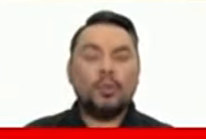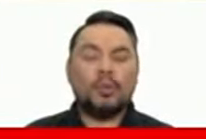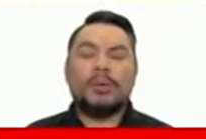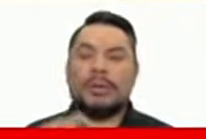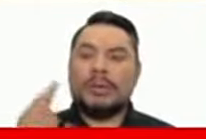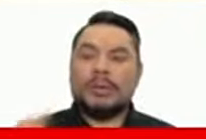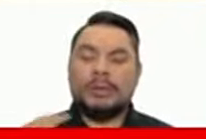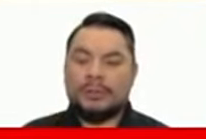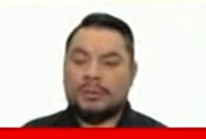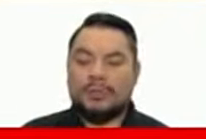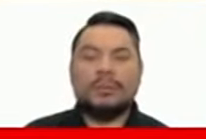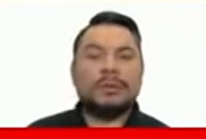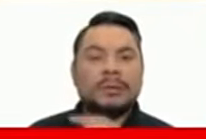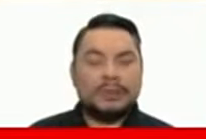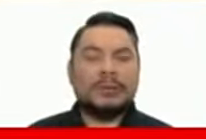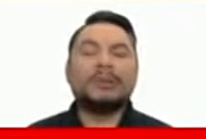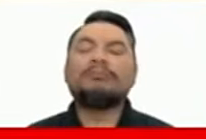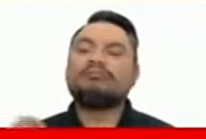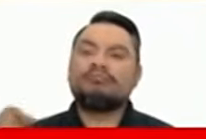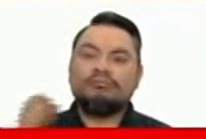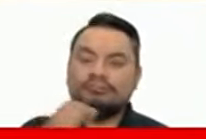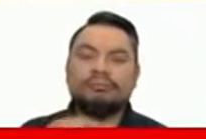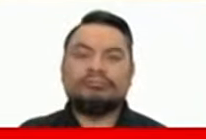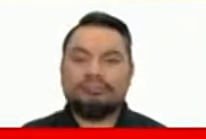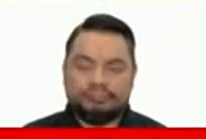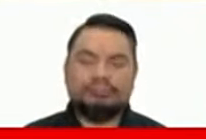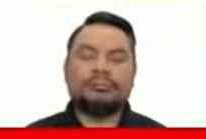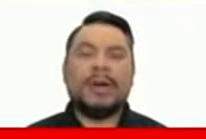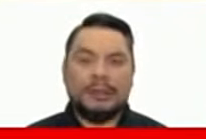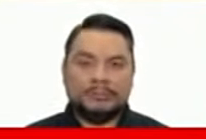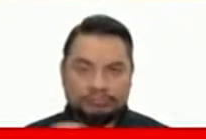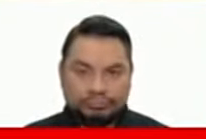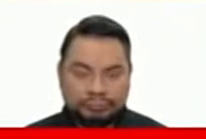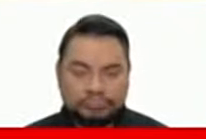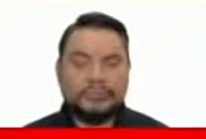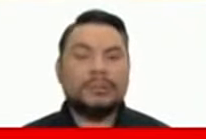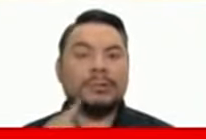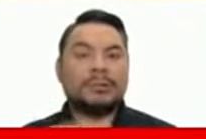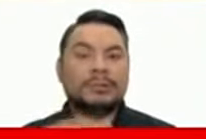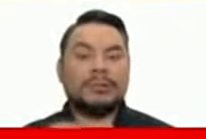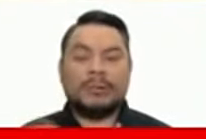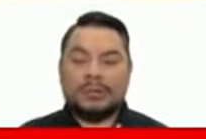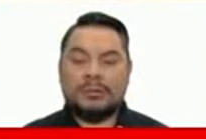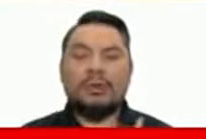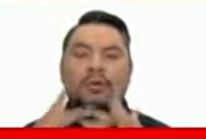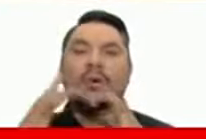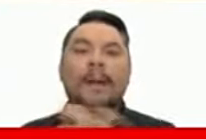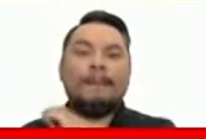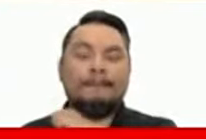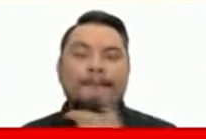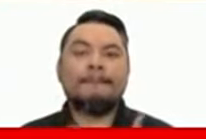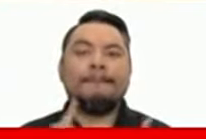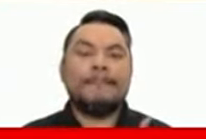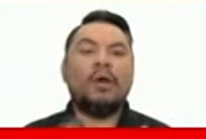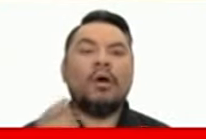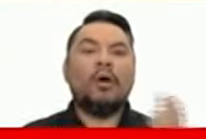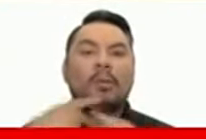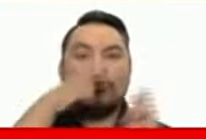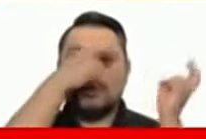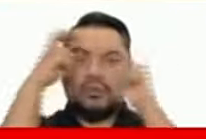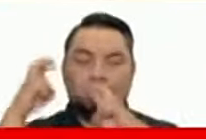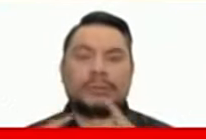cargo, formulan los titulares de los siguientes despachos. 1. Relaciones exteriores. 2. Comercio exterior y